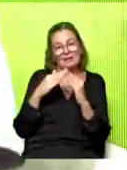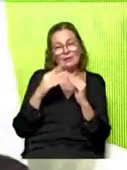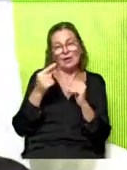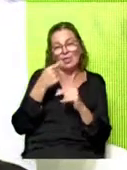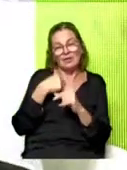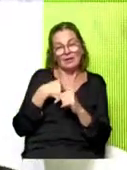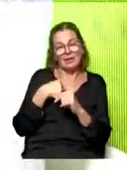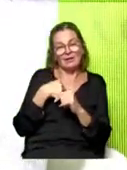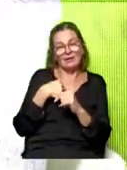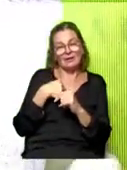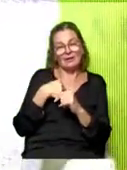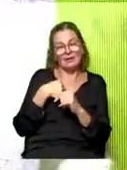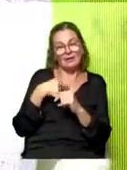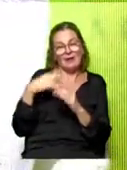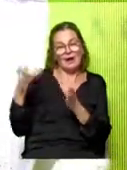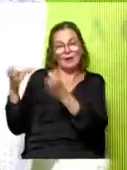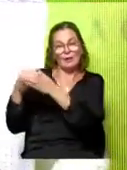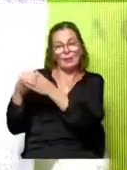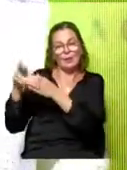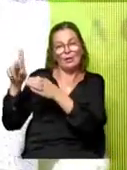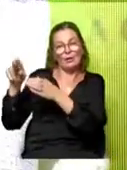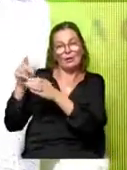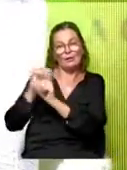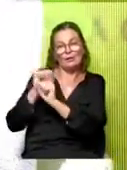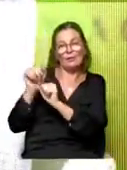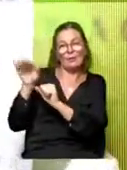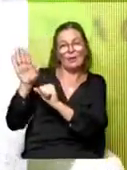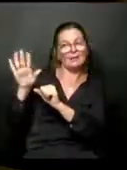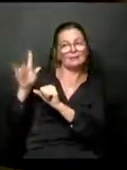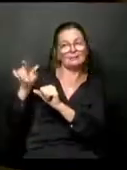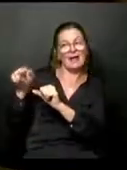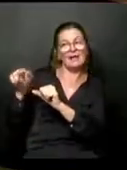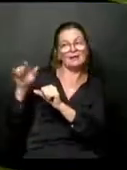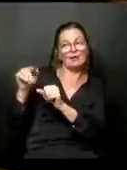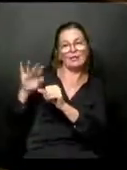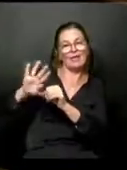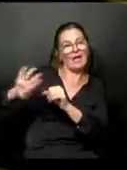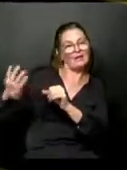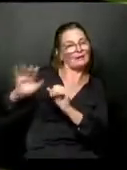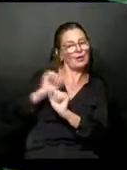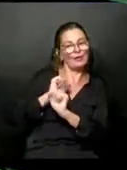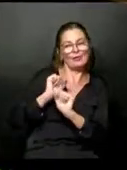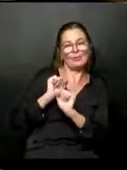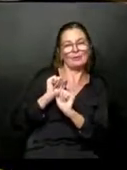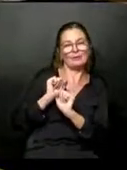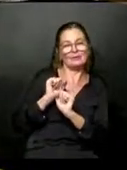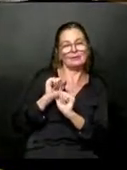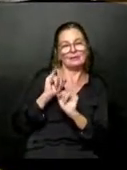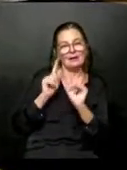dijeron que a los Maya Oro no se puede tocar. Karina, para cerrar por hoy. Sí,